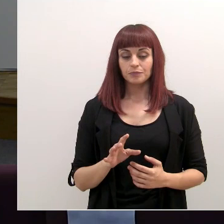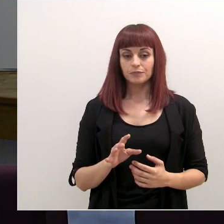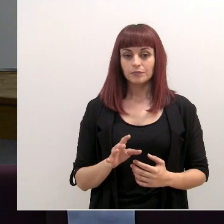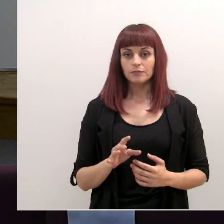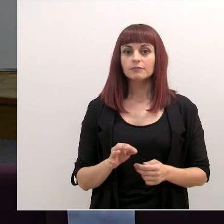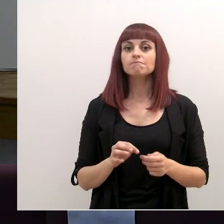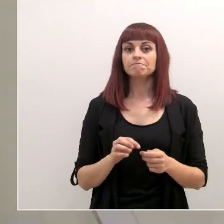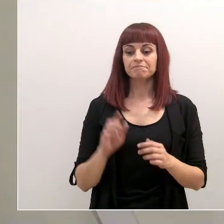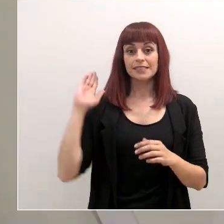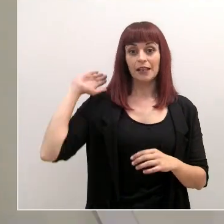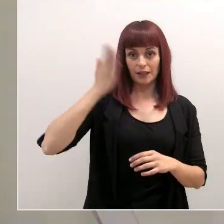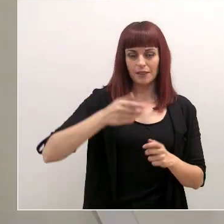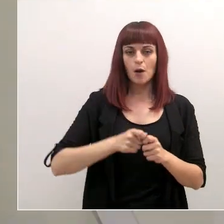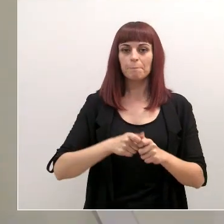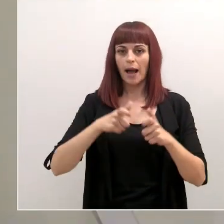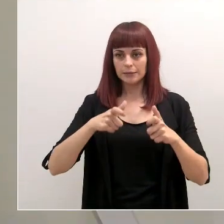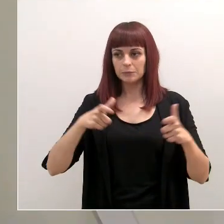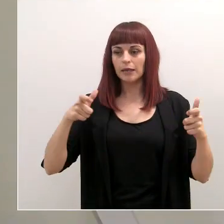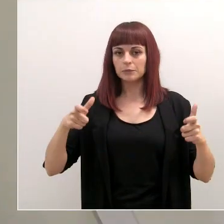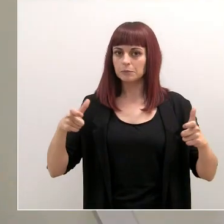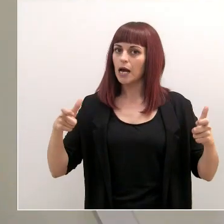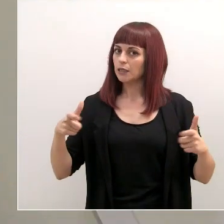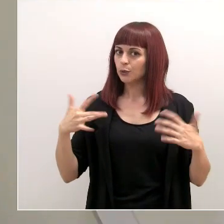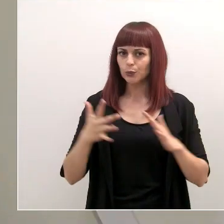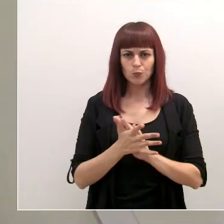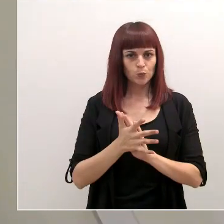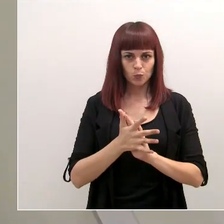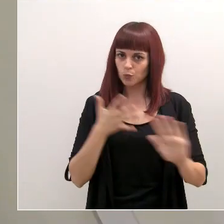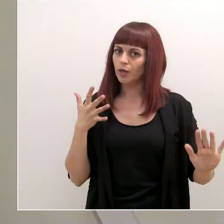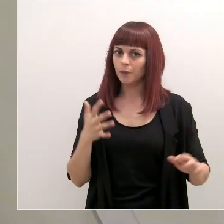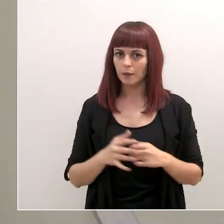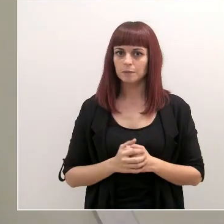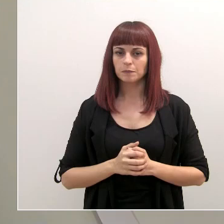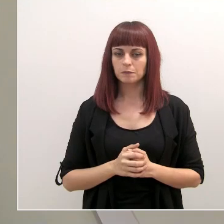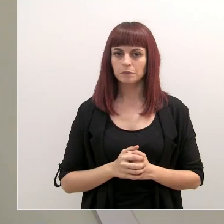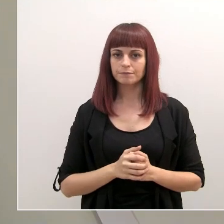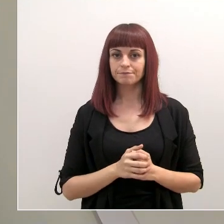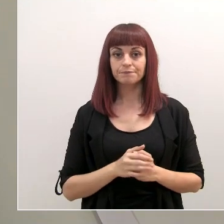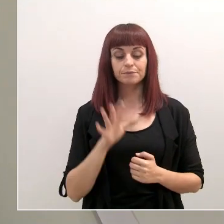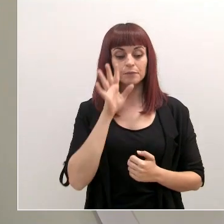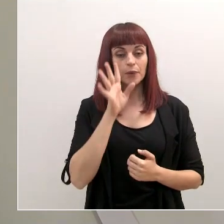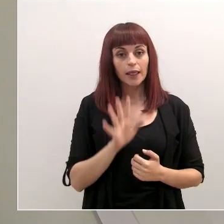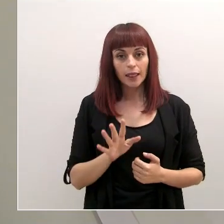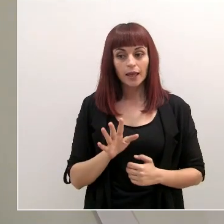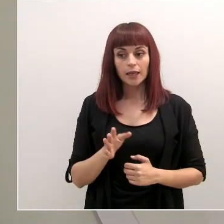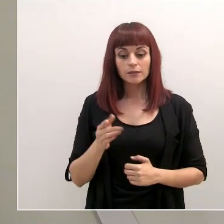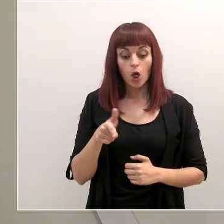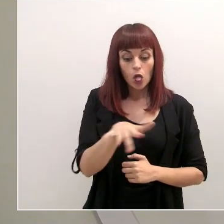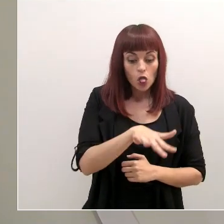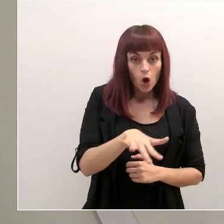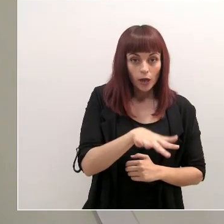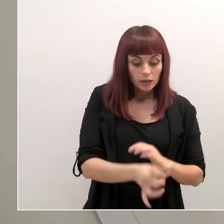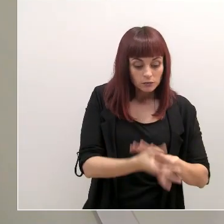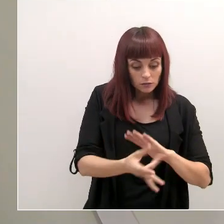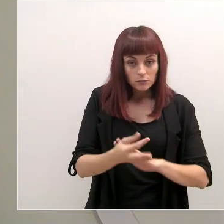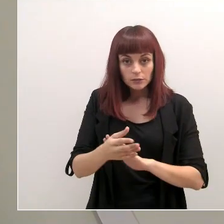un aumento de la incidencia de una manera exponencial y aunque parece que estaba localizado en ciertos